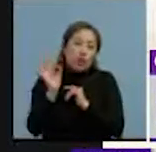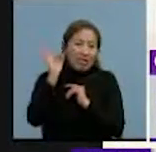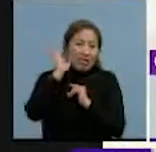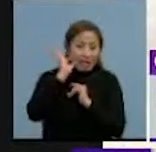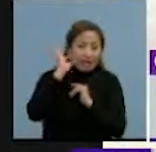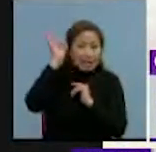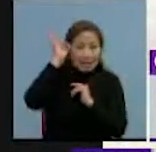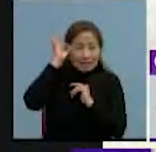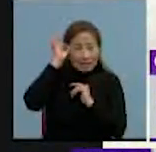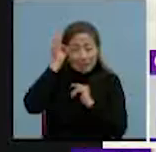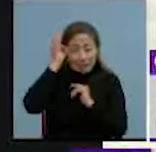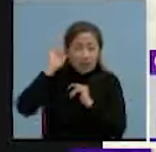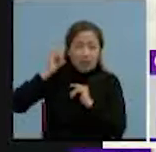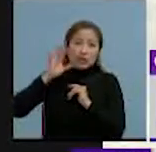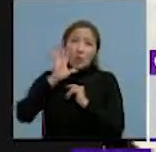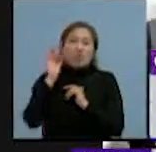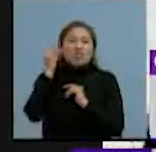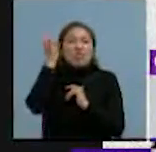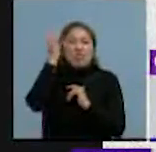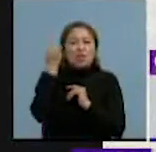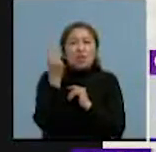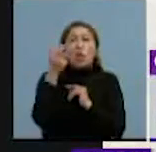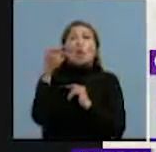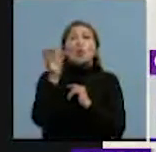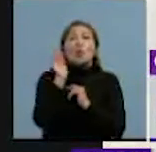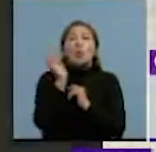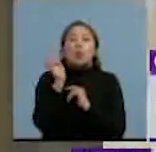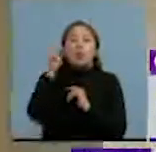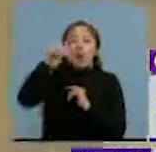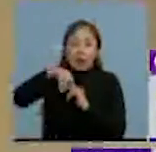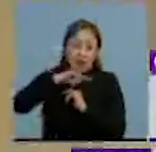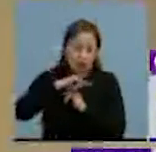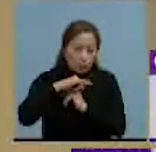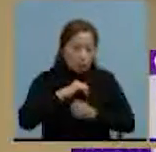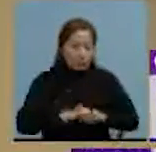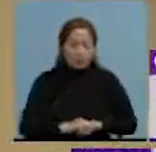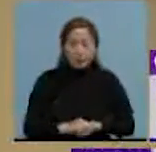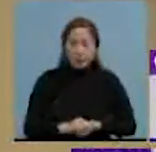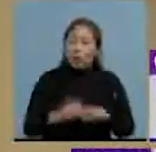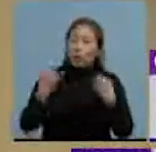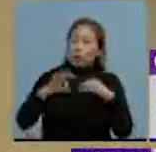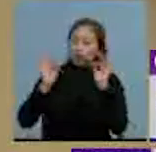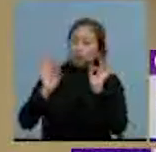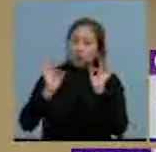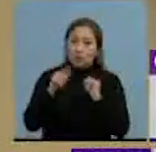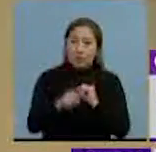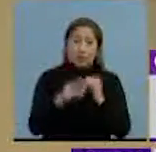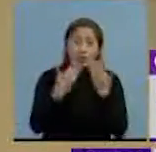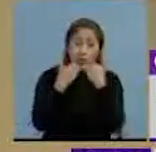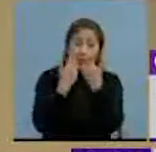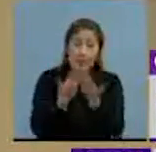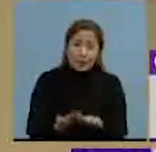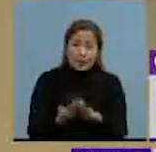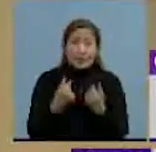30,50, 31, está cotizando el dólar en la Plaza Jujeña, Jorge. Completísimo